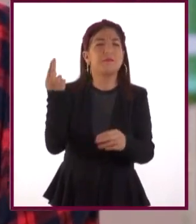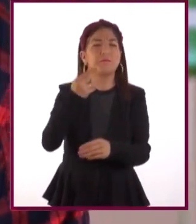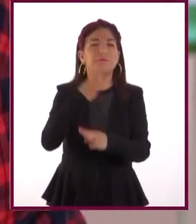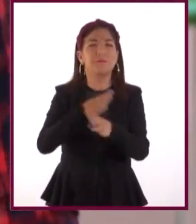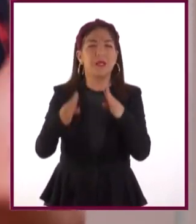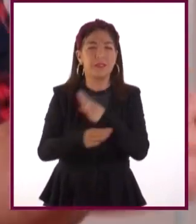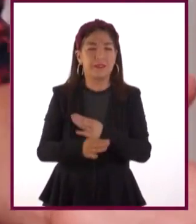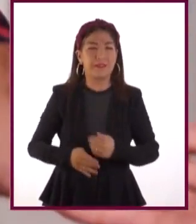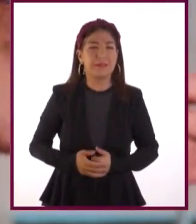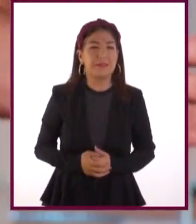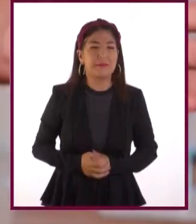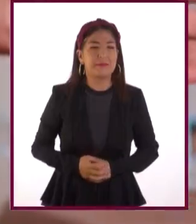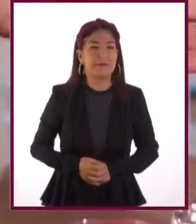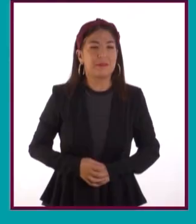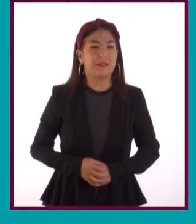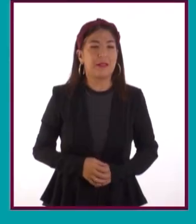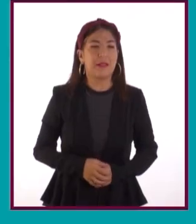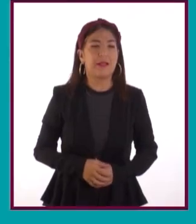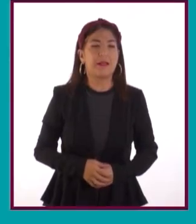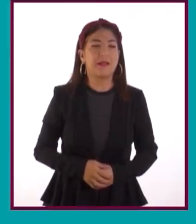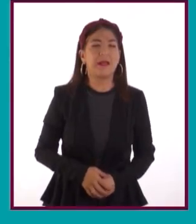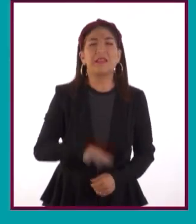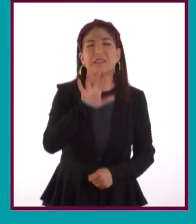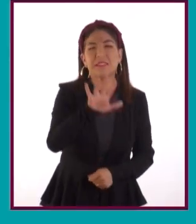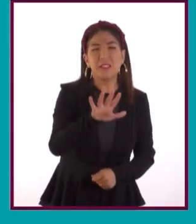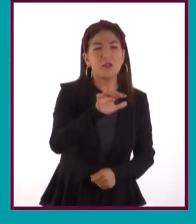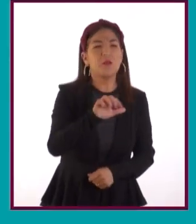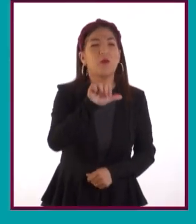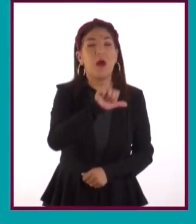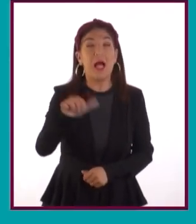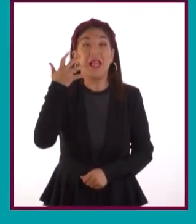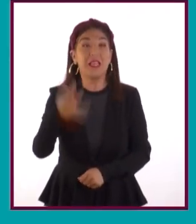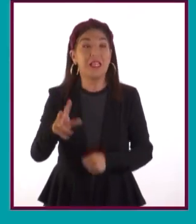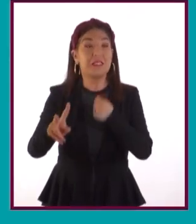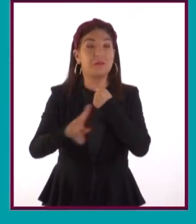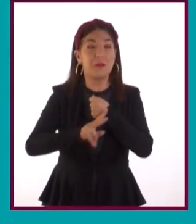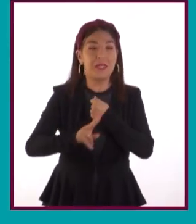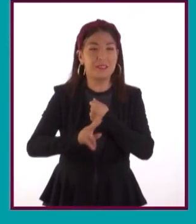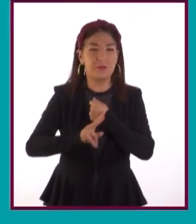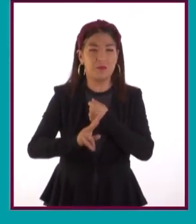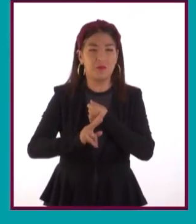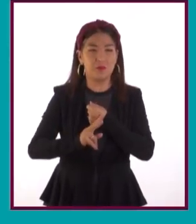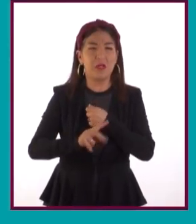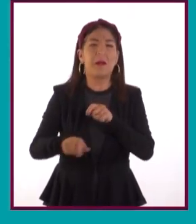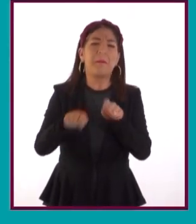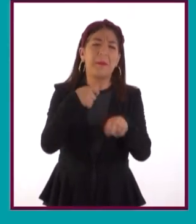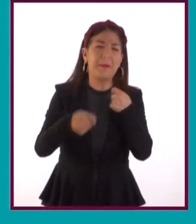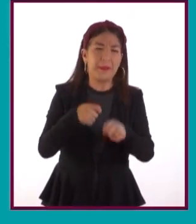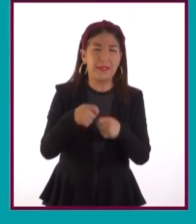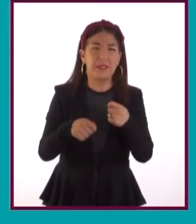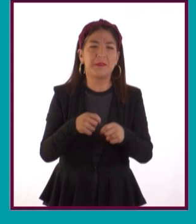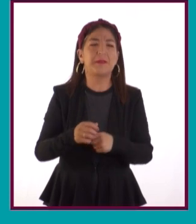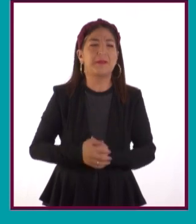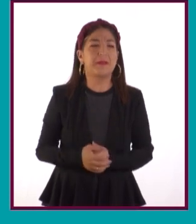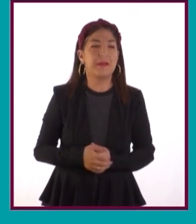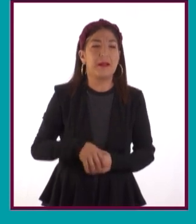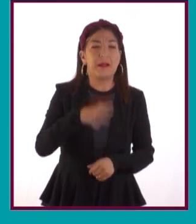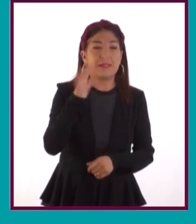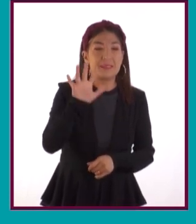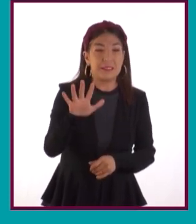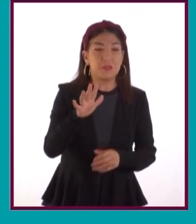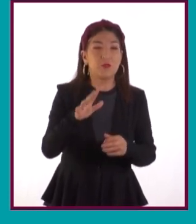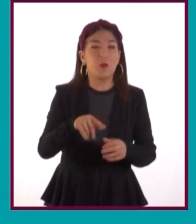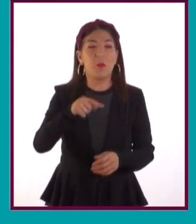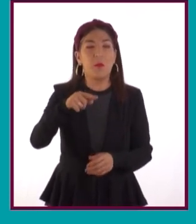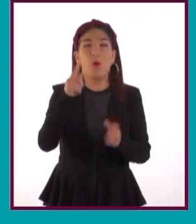esto necesitaremos los siguientes materiales. De 5 a 10 vasos, en este caso nosotros vamos a usar vasos de cristal, 5 vasos. Papel de colores,